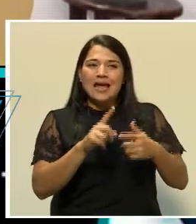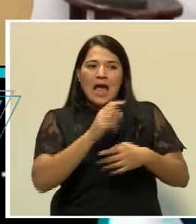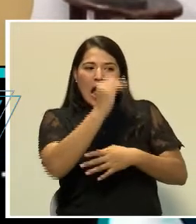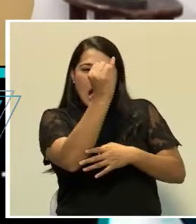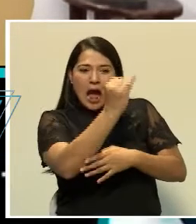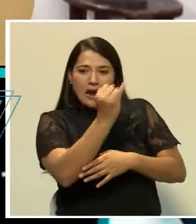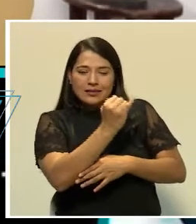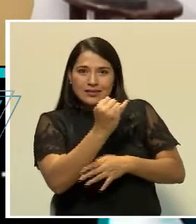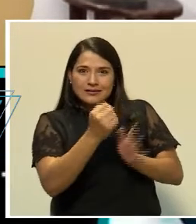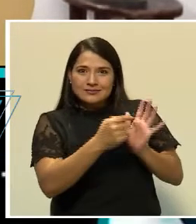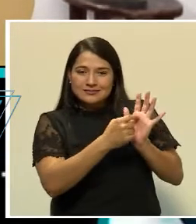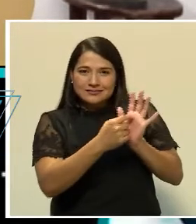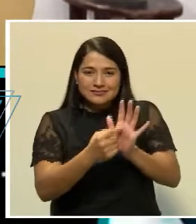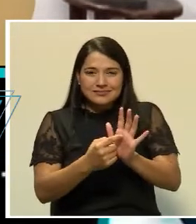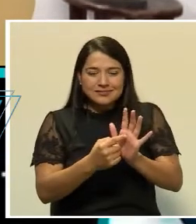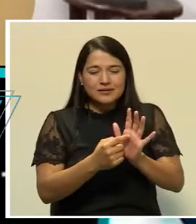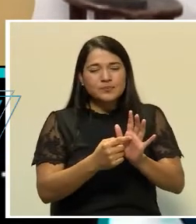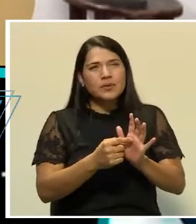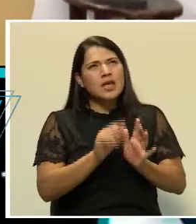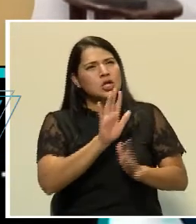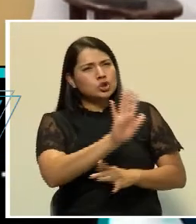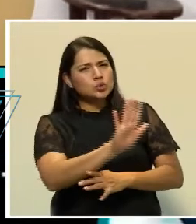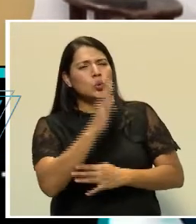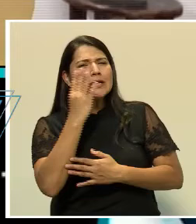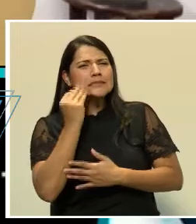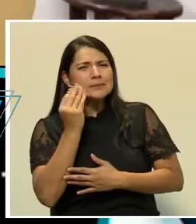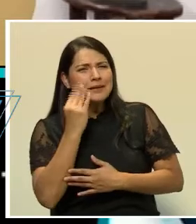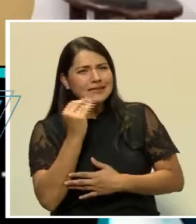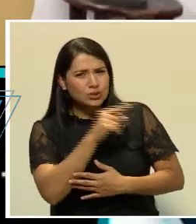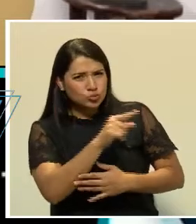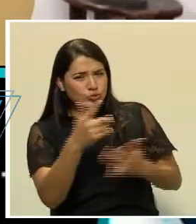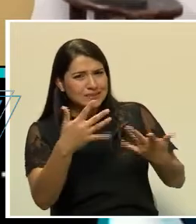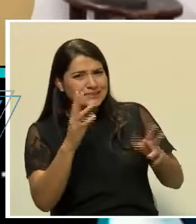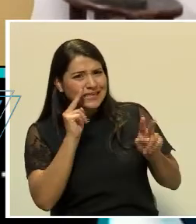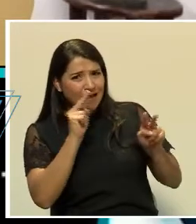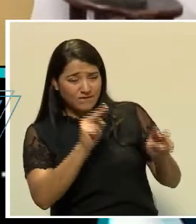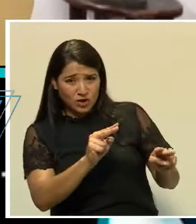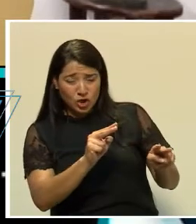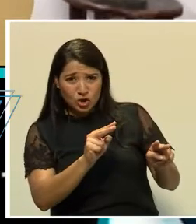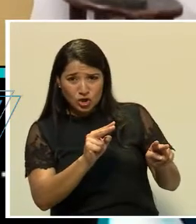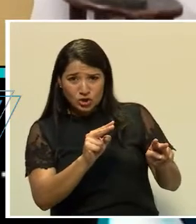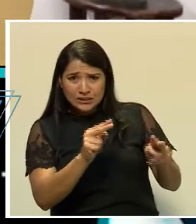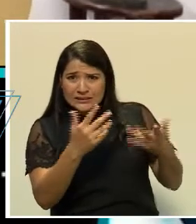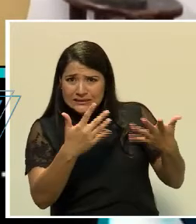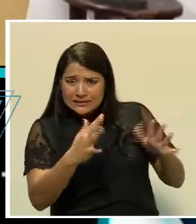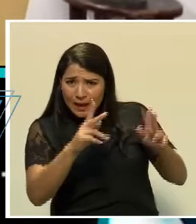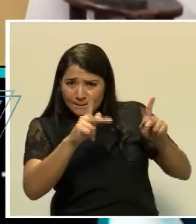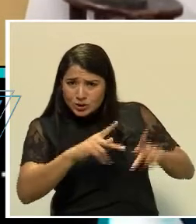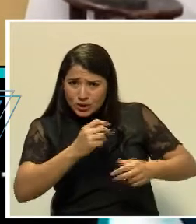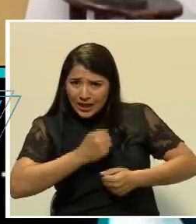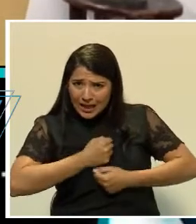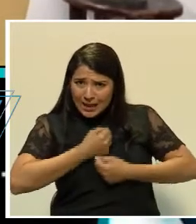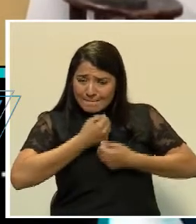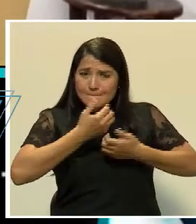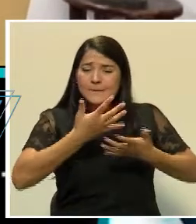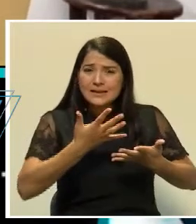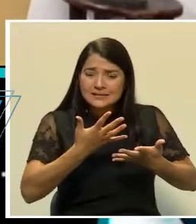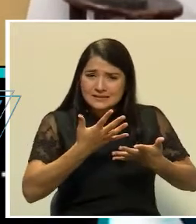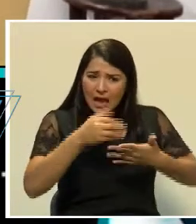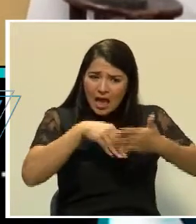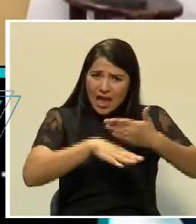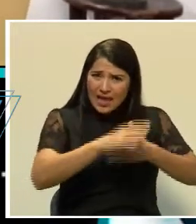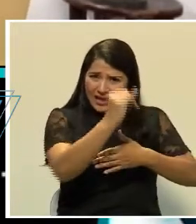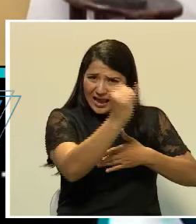Hay gente, de lo que has visto ahora, ¿ya hay arte COVID? ¿Hay gente expresando en su